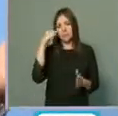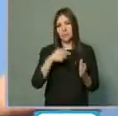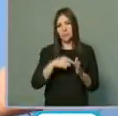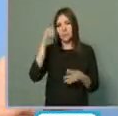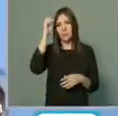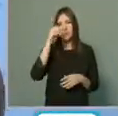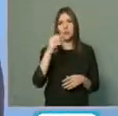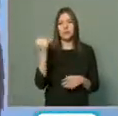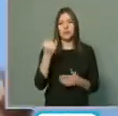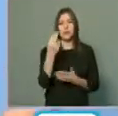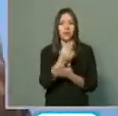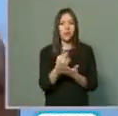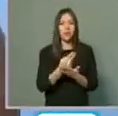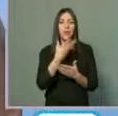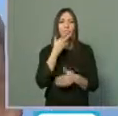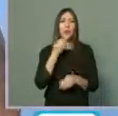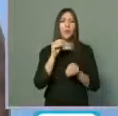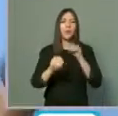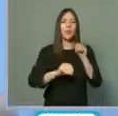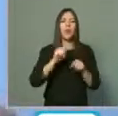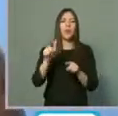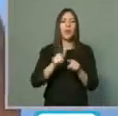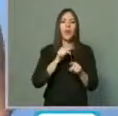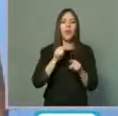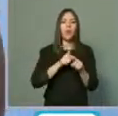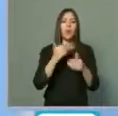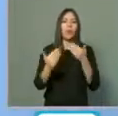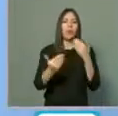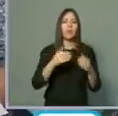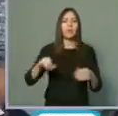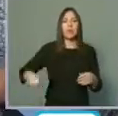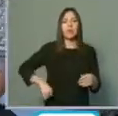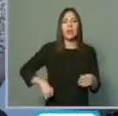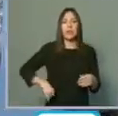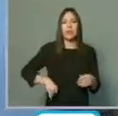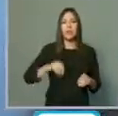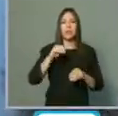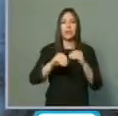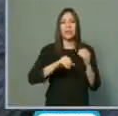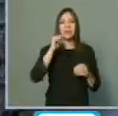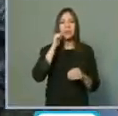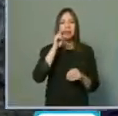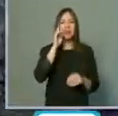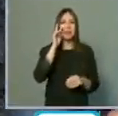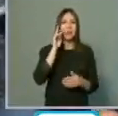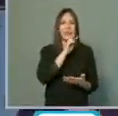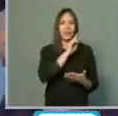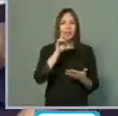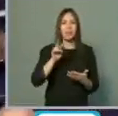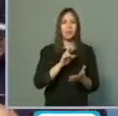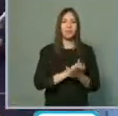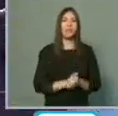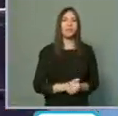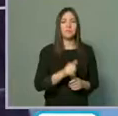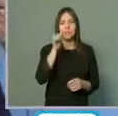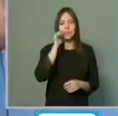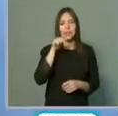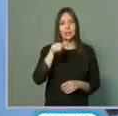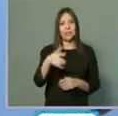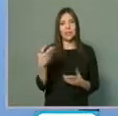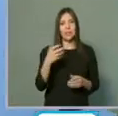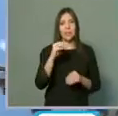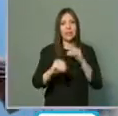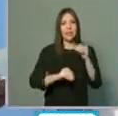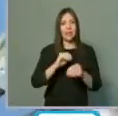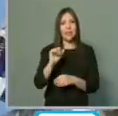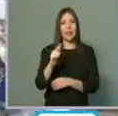mucho el diseño, los colores, lo interesante, lo atractivo, siempre lo la que capta el ojo, ¿no? Ajá, siempre en la algarabía tratamos de hacerlas con